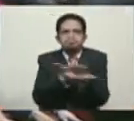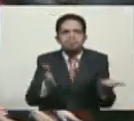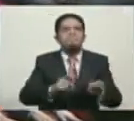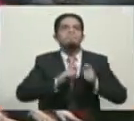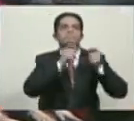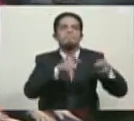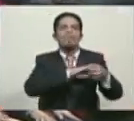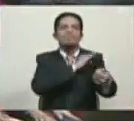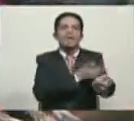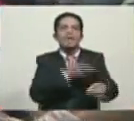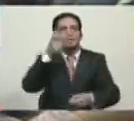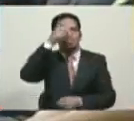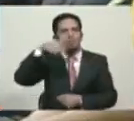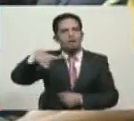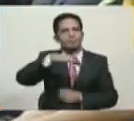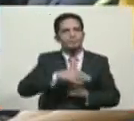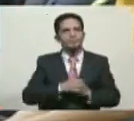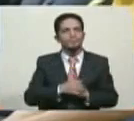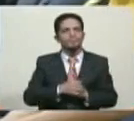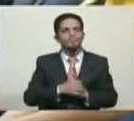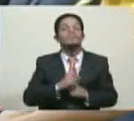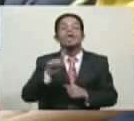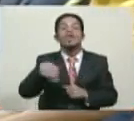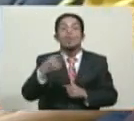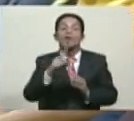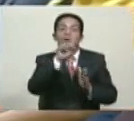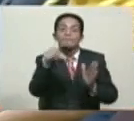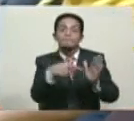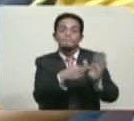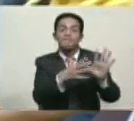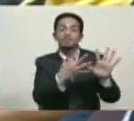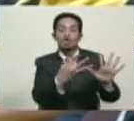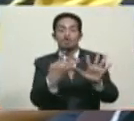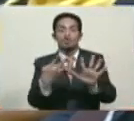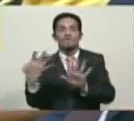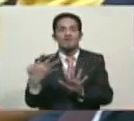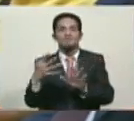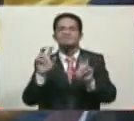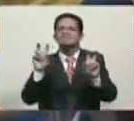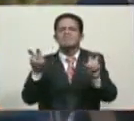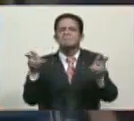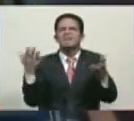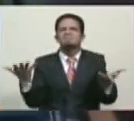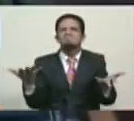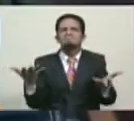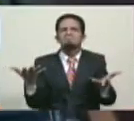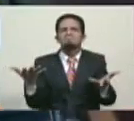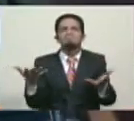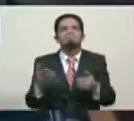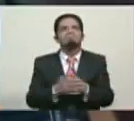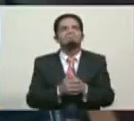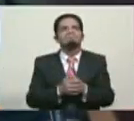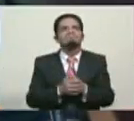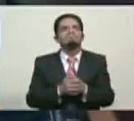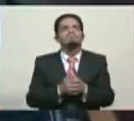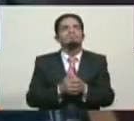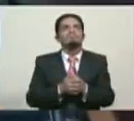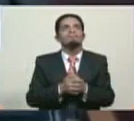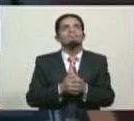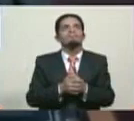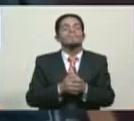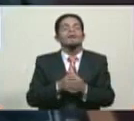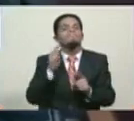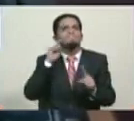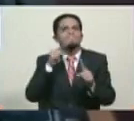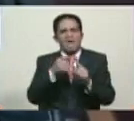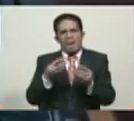instituciones. En efecto, para 1999, temas neurálgicos para la sobrevivencia humana y para la existencia de la